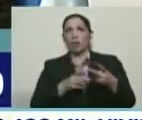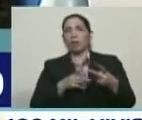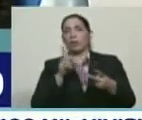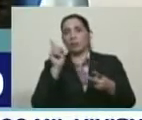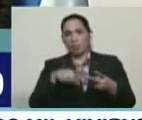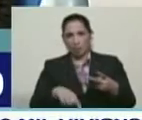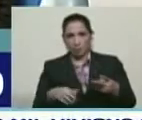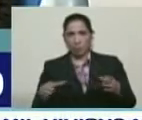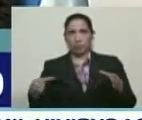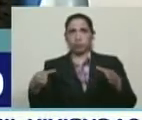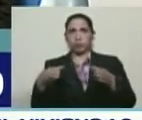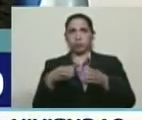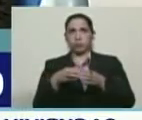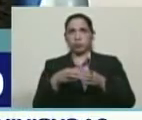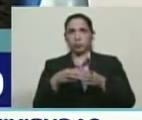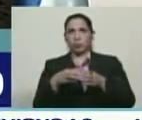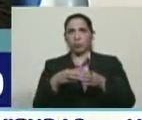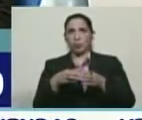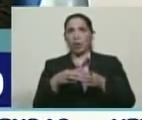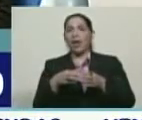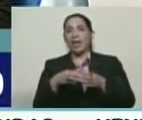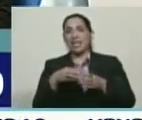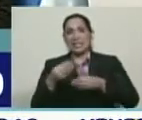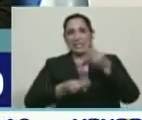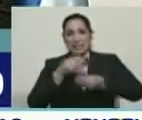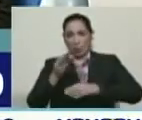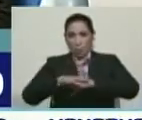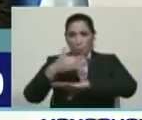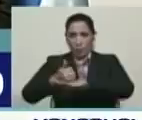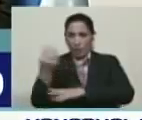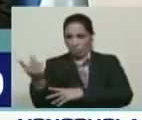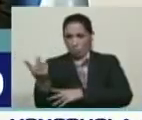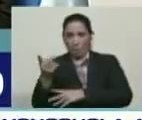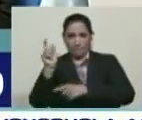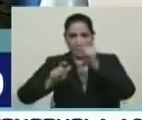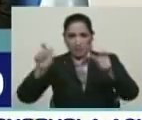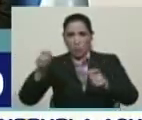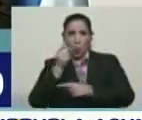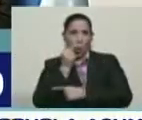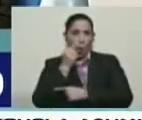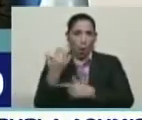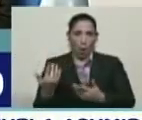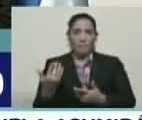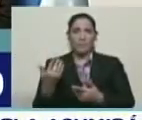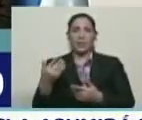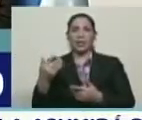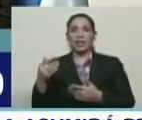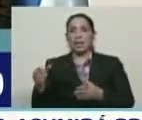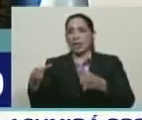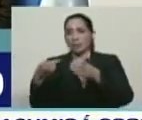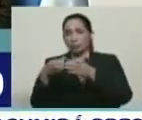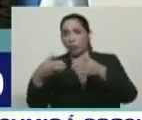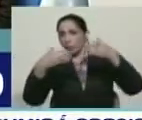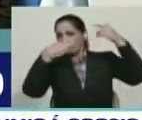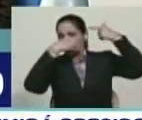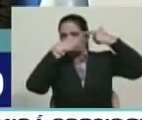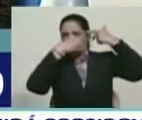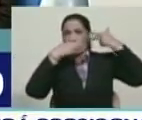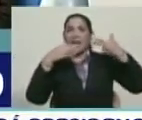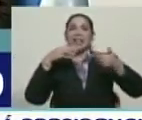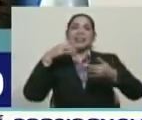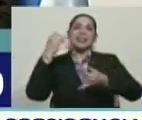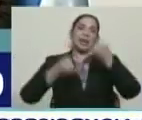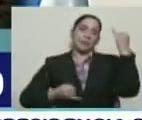que culminó con una muerte. Se solicitó orden de aprehensión contra el funcionario Edgar del